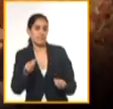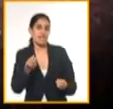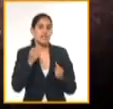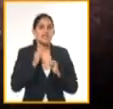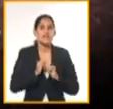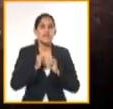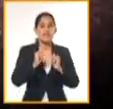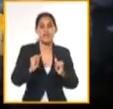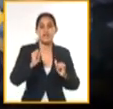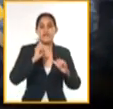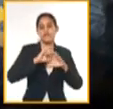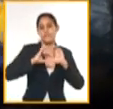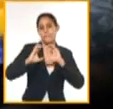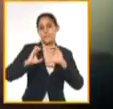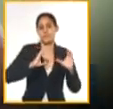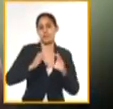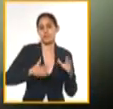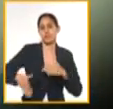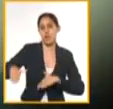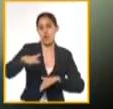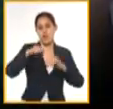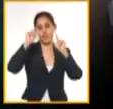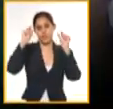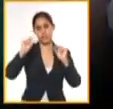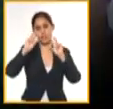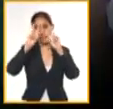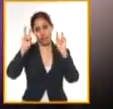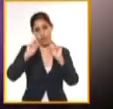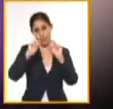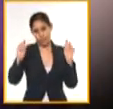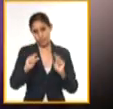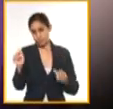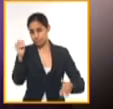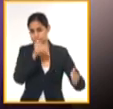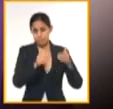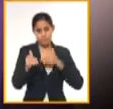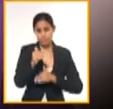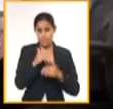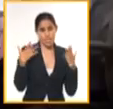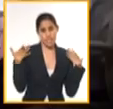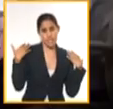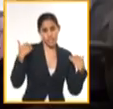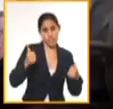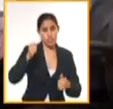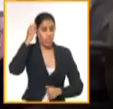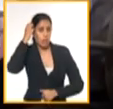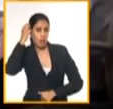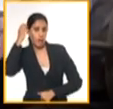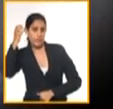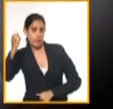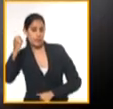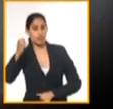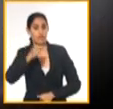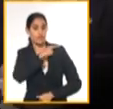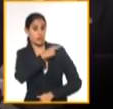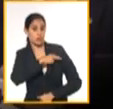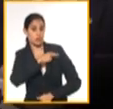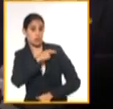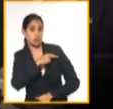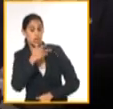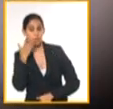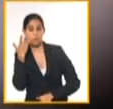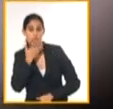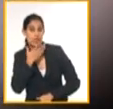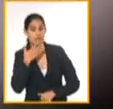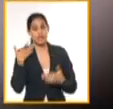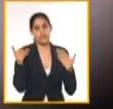de los más importantes temas nacionales, con la presencia de dirigentes del Estado y el gobierno, funcionarios, directivos